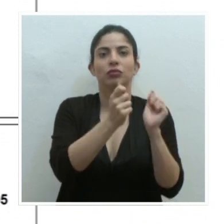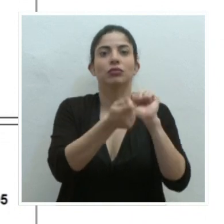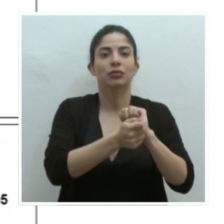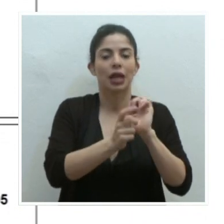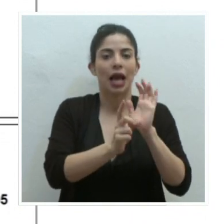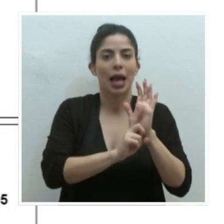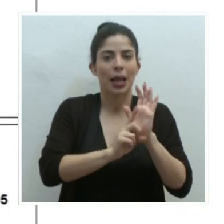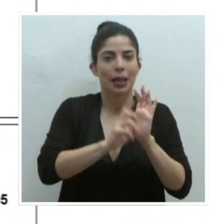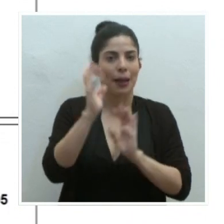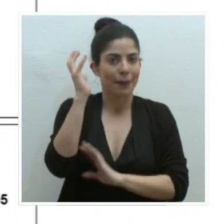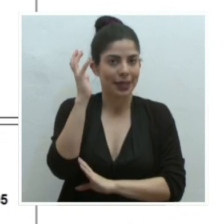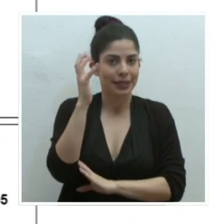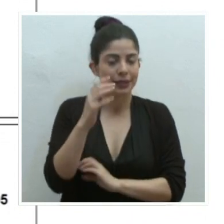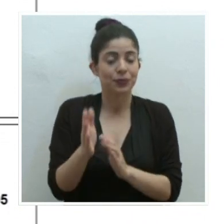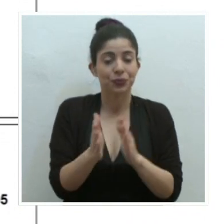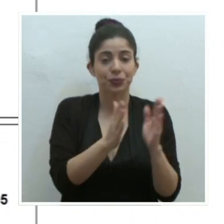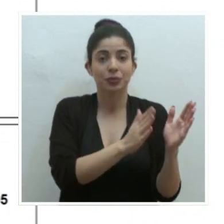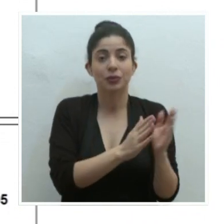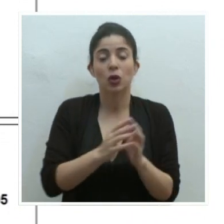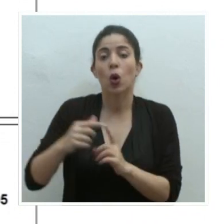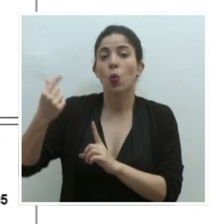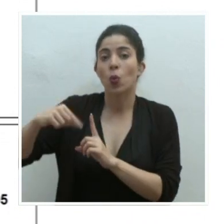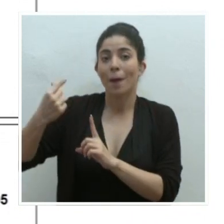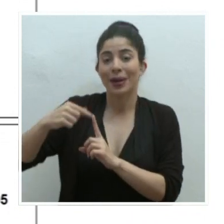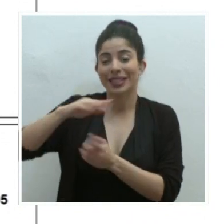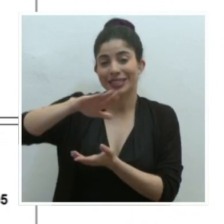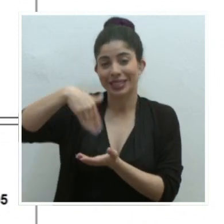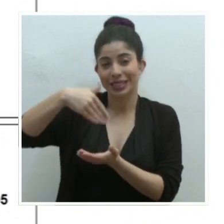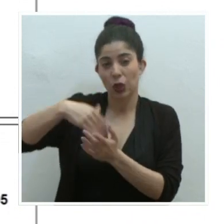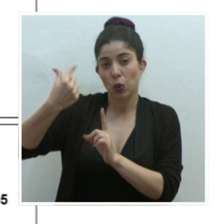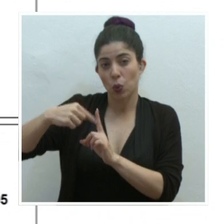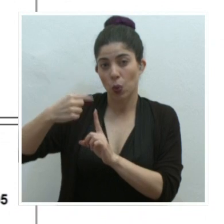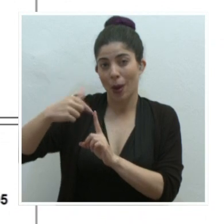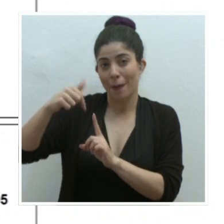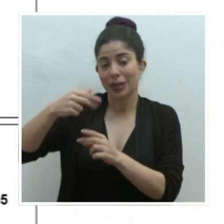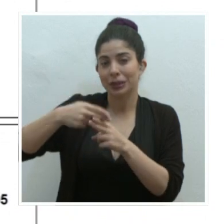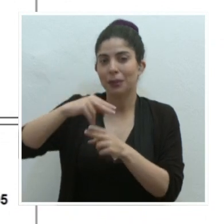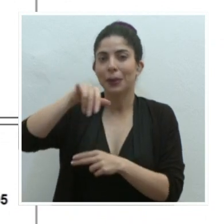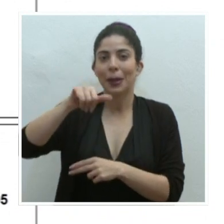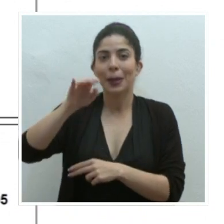alerta amarilla. En el distrito de Guapiles, el centro de Guapiles, distrito de